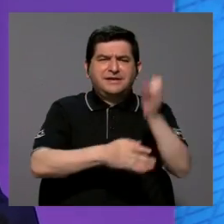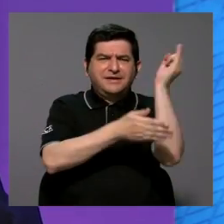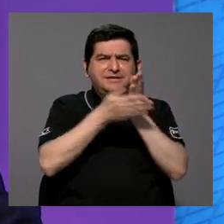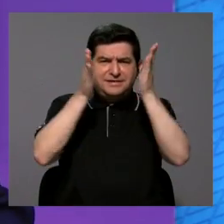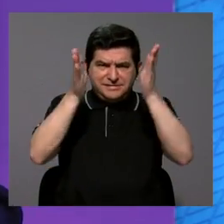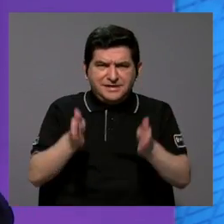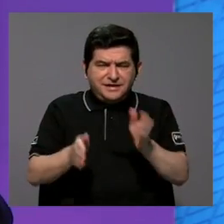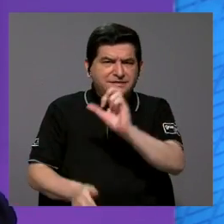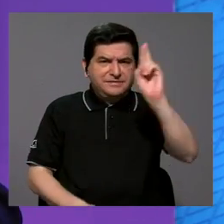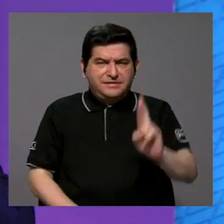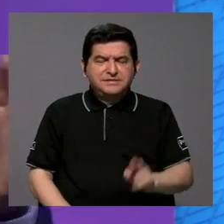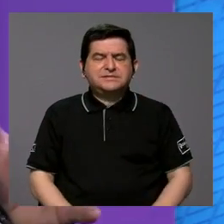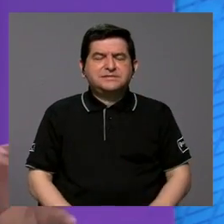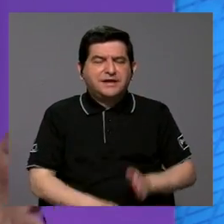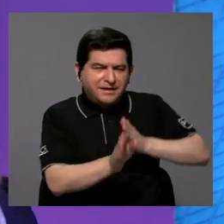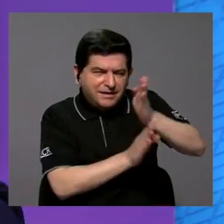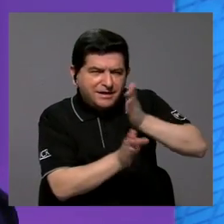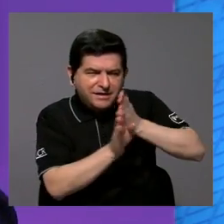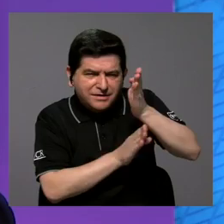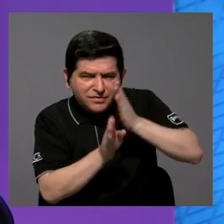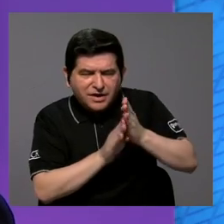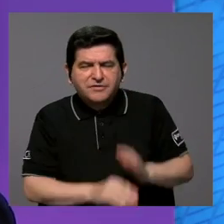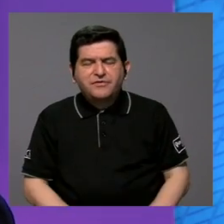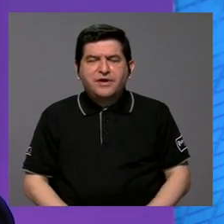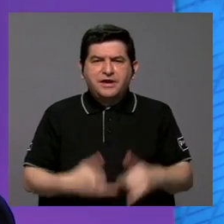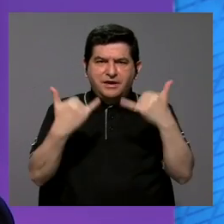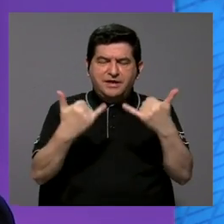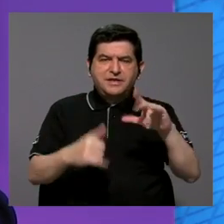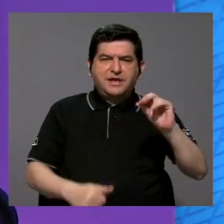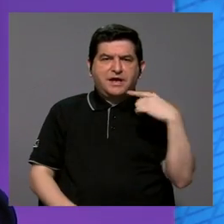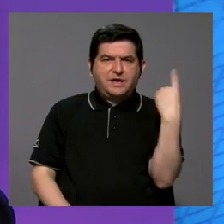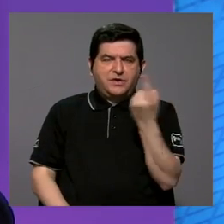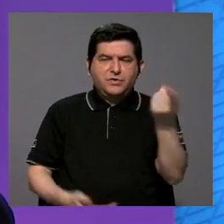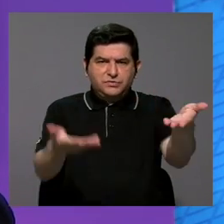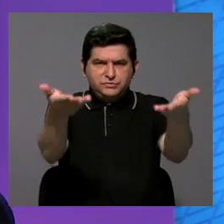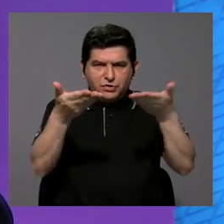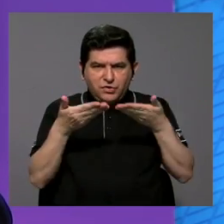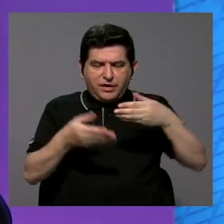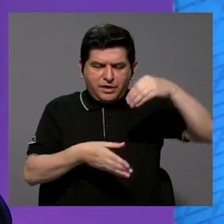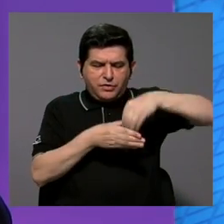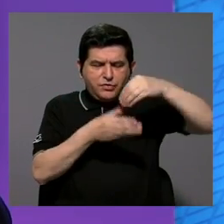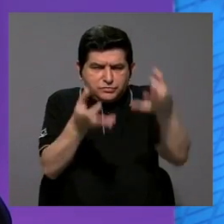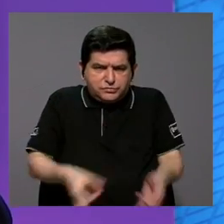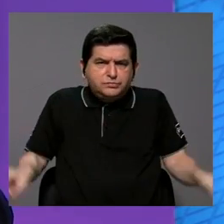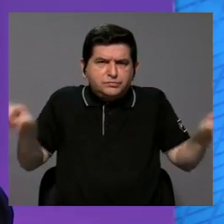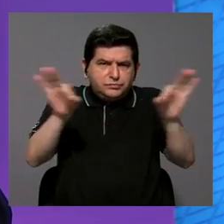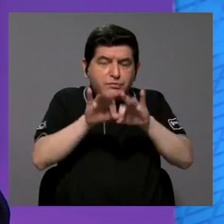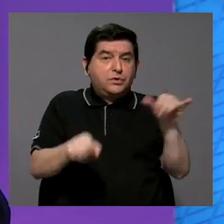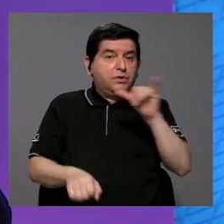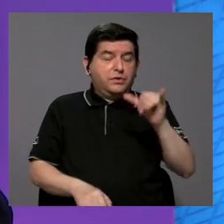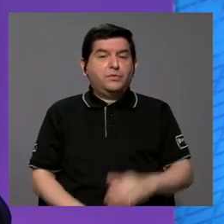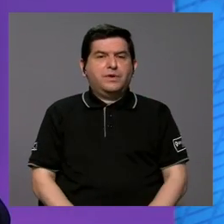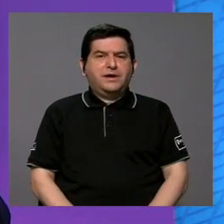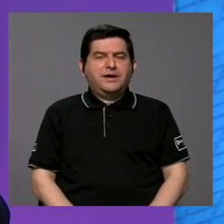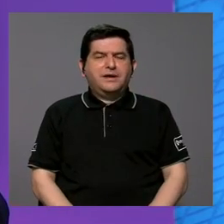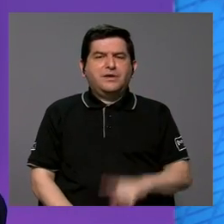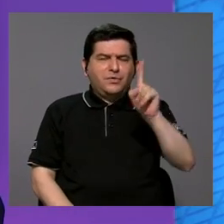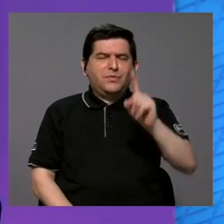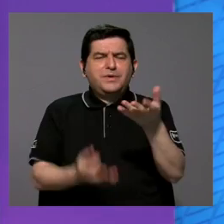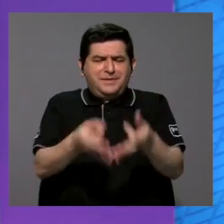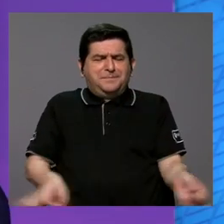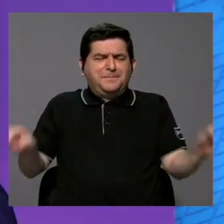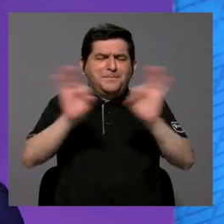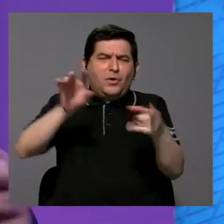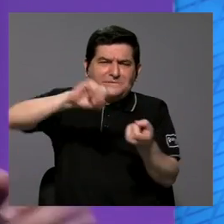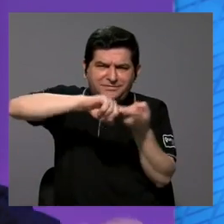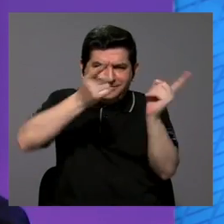costarricenses que a lo largo de su carrera nos han dejado no solamente enormes aportes, sino también una enorme amistad. Y